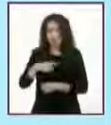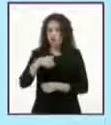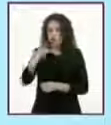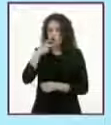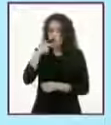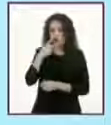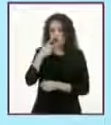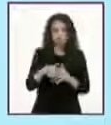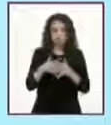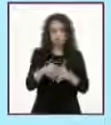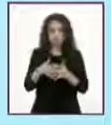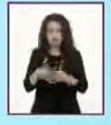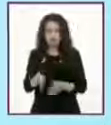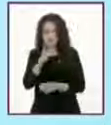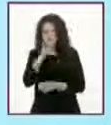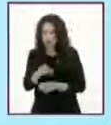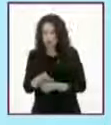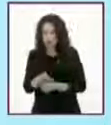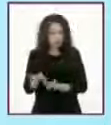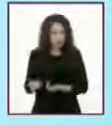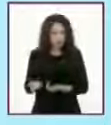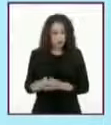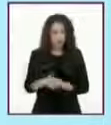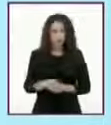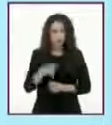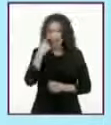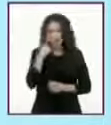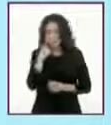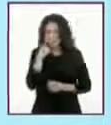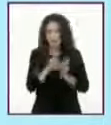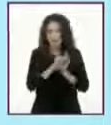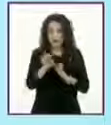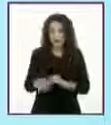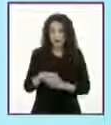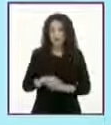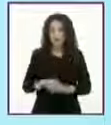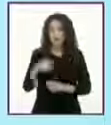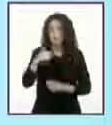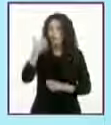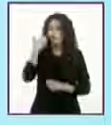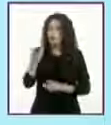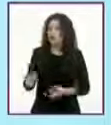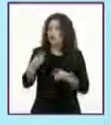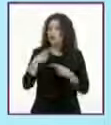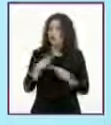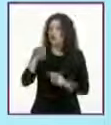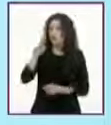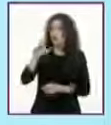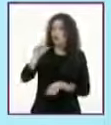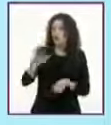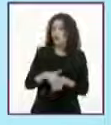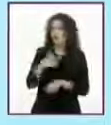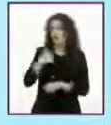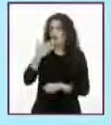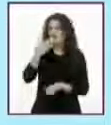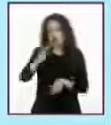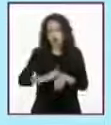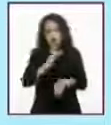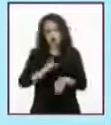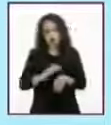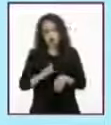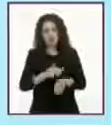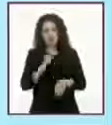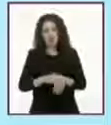diario. Por ejemplo, en lugar de decir quiero que me den una beca porque tengo buenas calificaciones, pueden